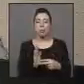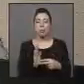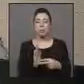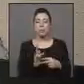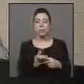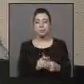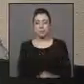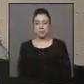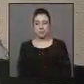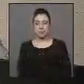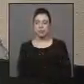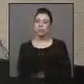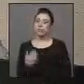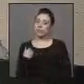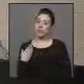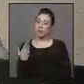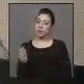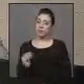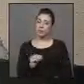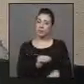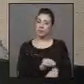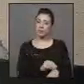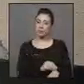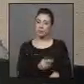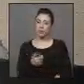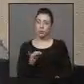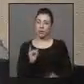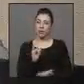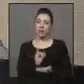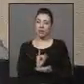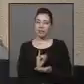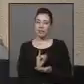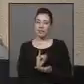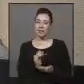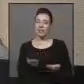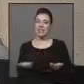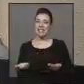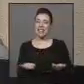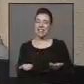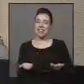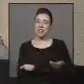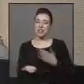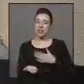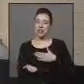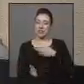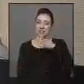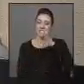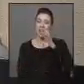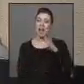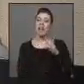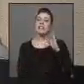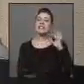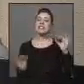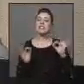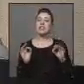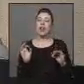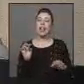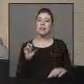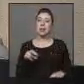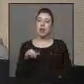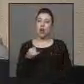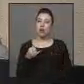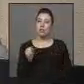mismo, solicito su oficio a la Superintendenta de Servicios Sanitarios, Doña Magalya Espinosa Sarria,